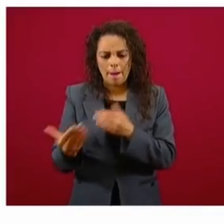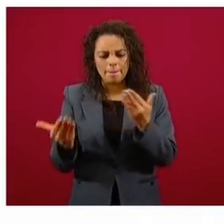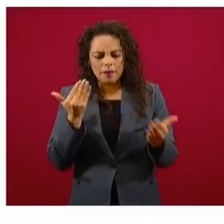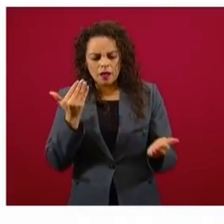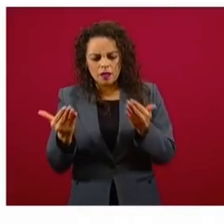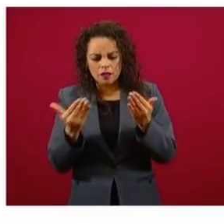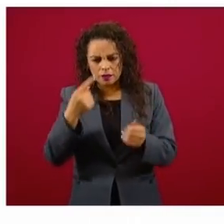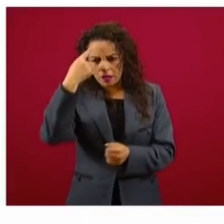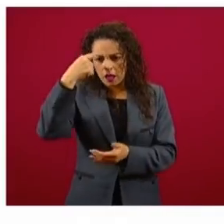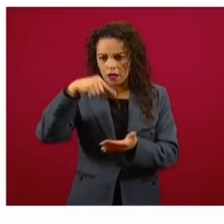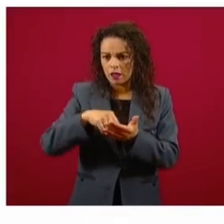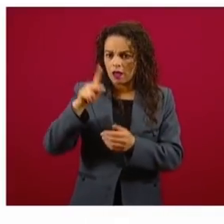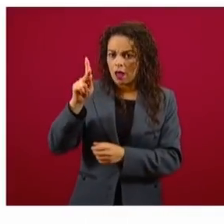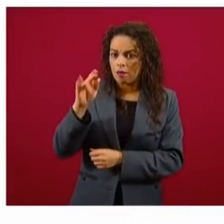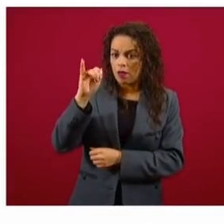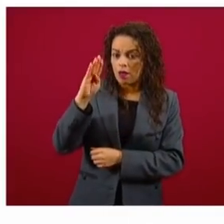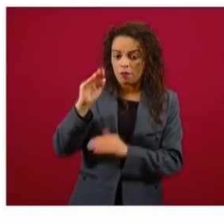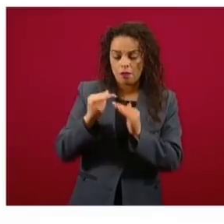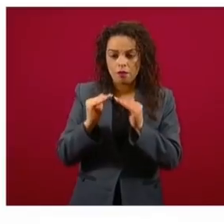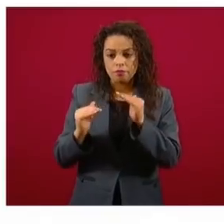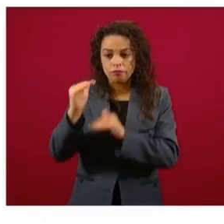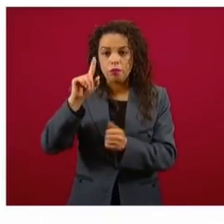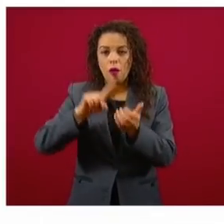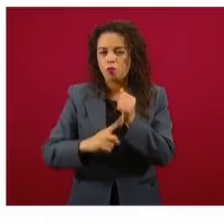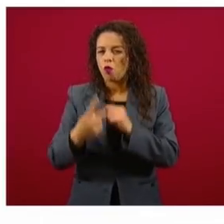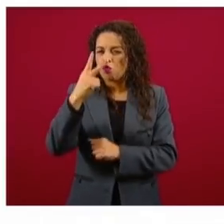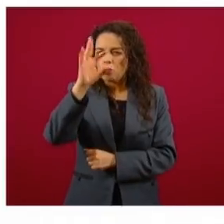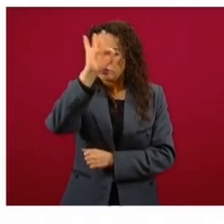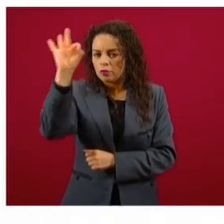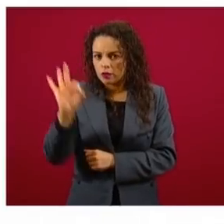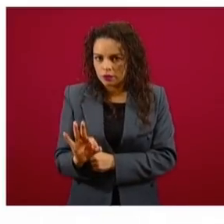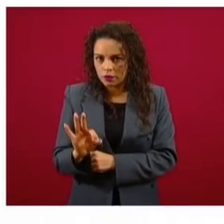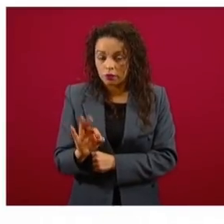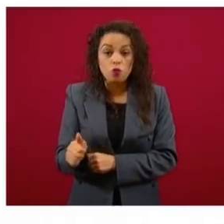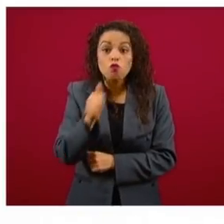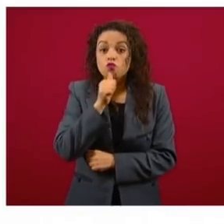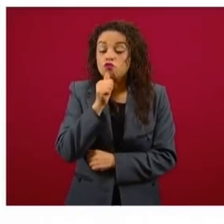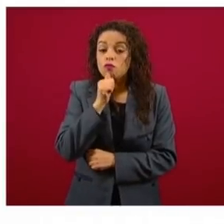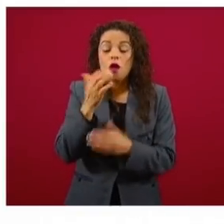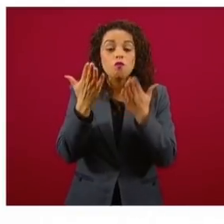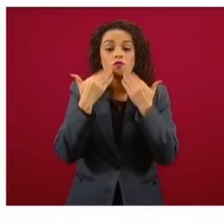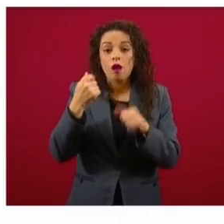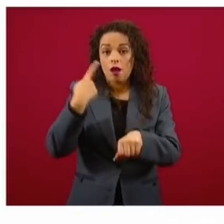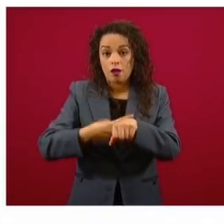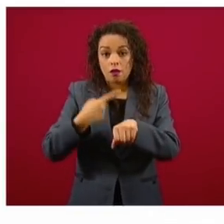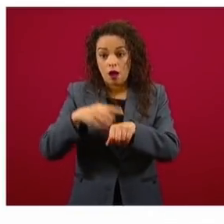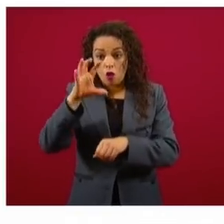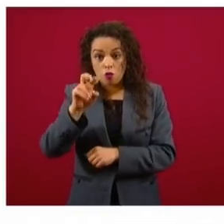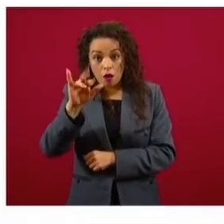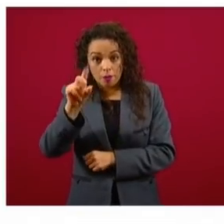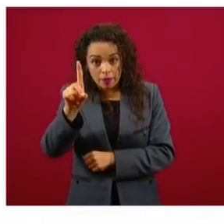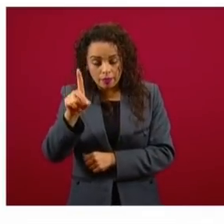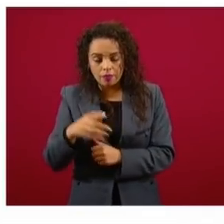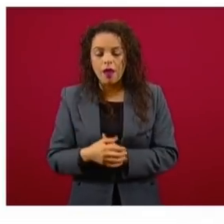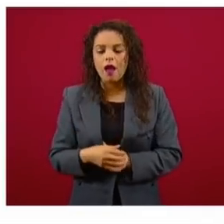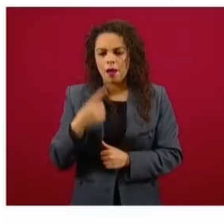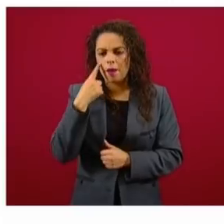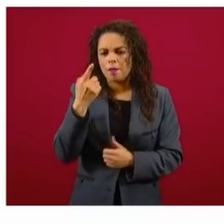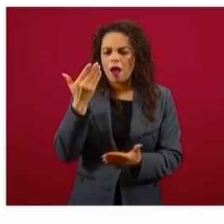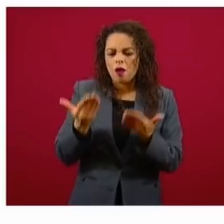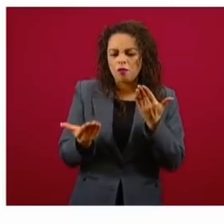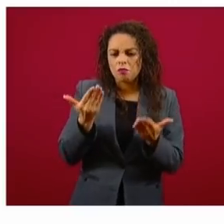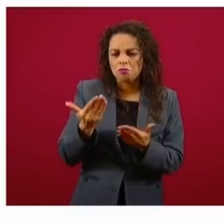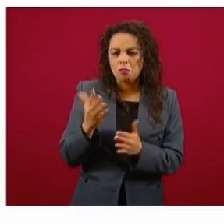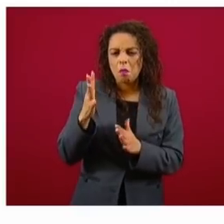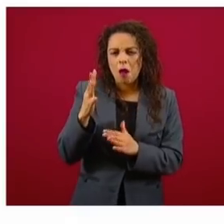crecimiento del PIB iba a ser del 2%. Esto es antes de la pandemia del COVID. Estamos estimando una caída de la actividad económica